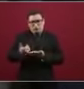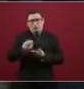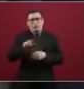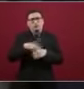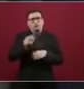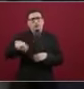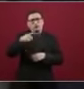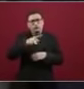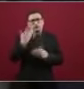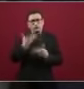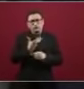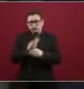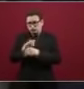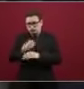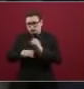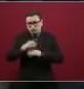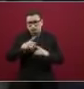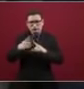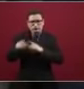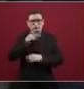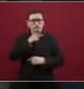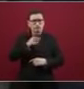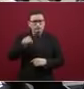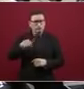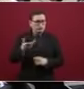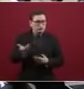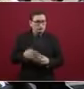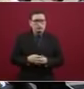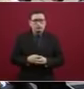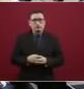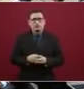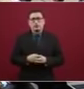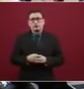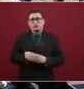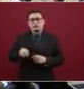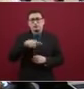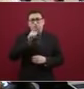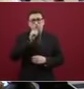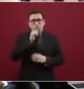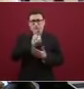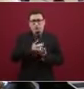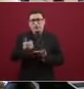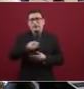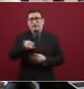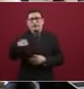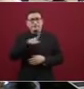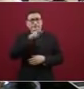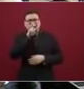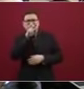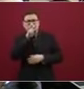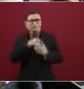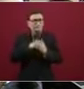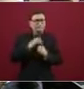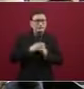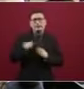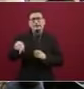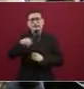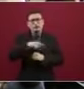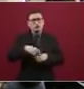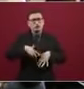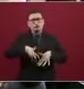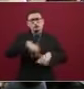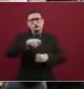satisfacción de la empresa, de la paraestatal, que ya está todo, pero que no han recibido eso y que están muy preocupados? Han estado haciendo manifestaciones fuera